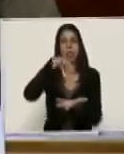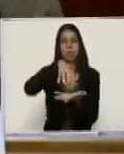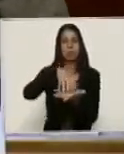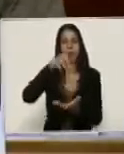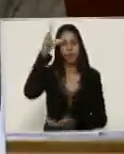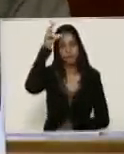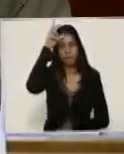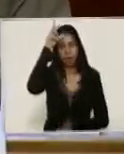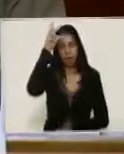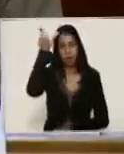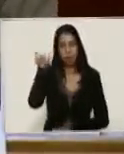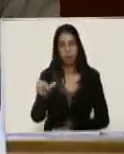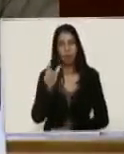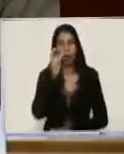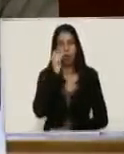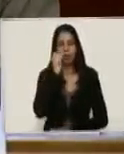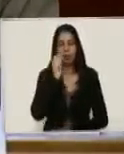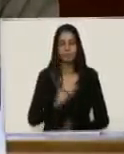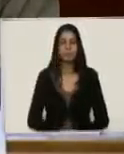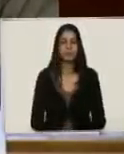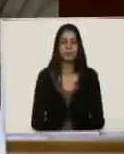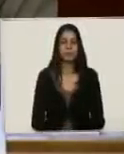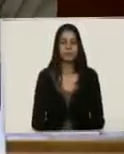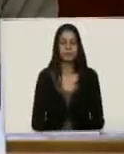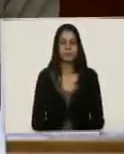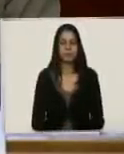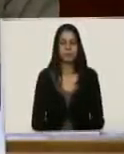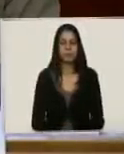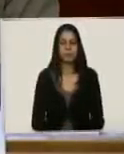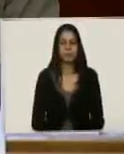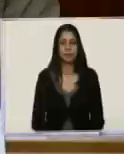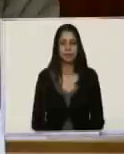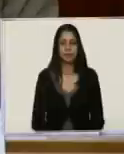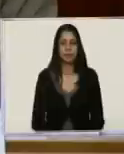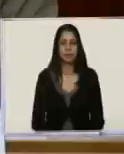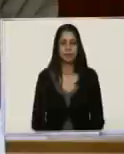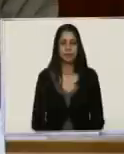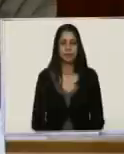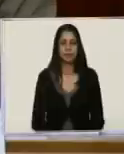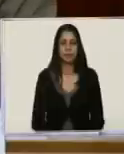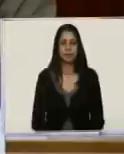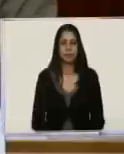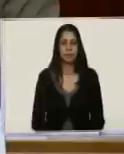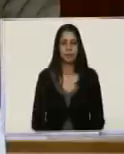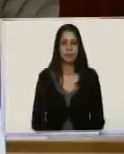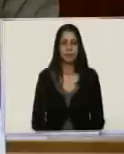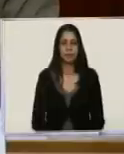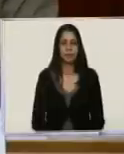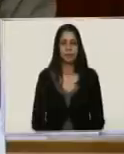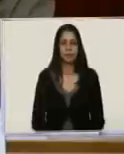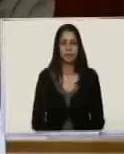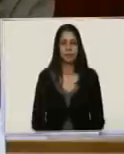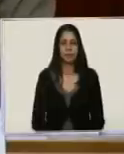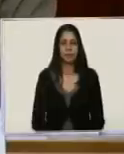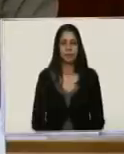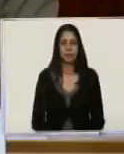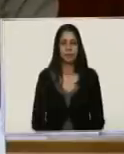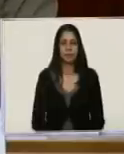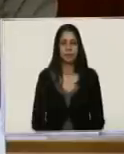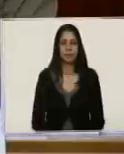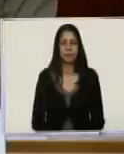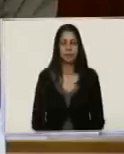La constituyente Jessica Moreno resaltaba que Luis Almagro significa una amenaza para la paz mundial.